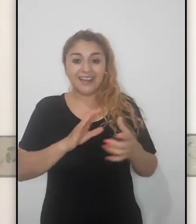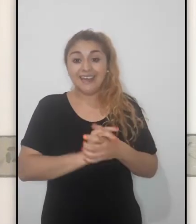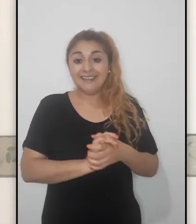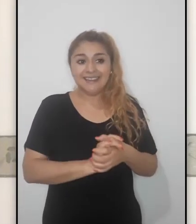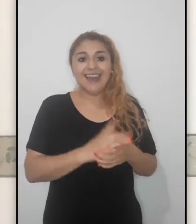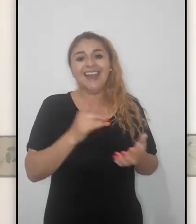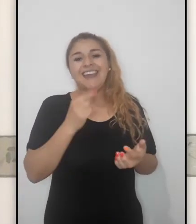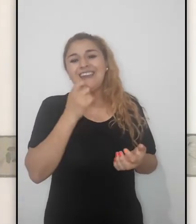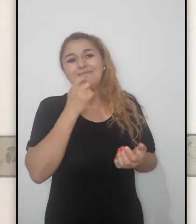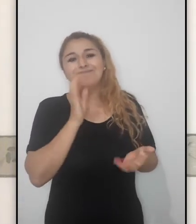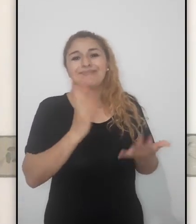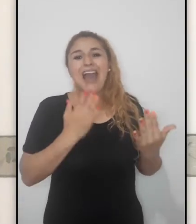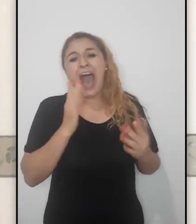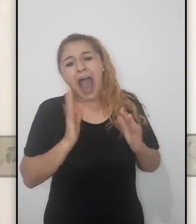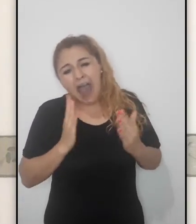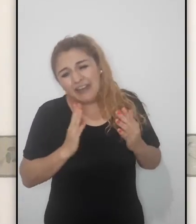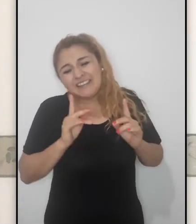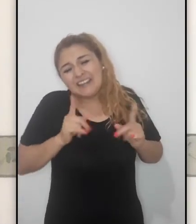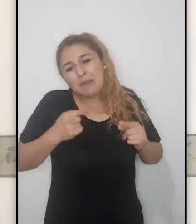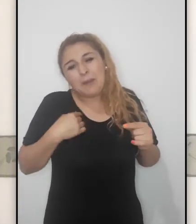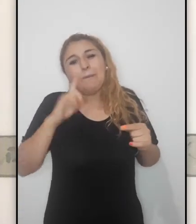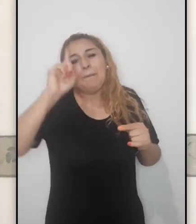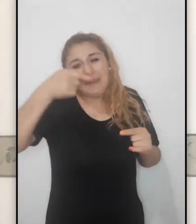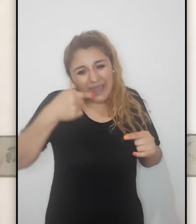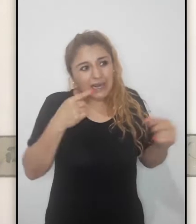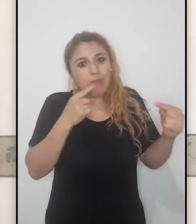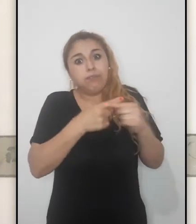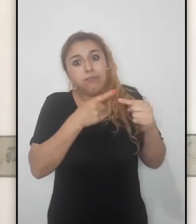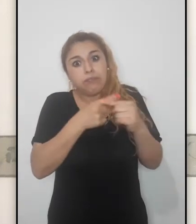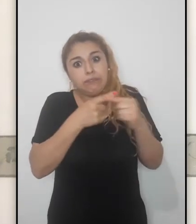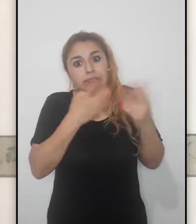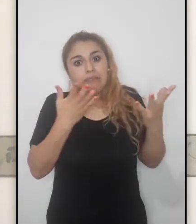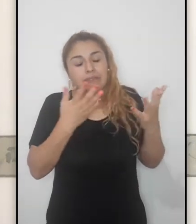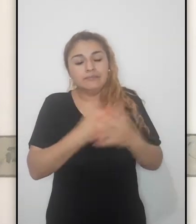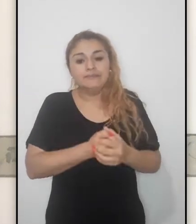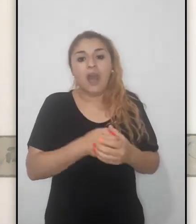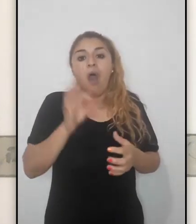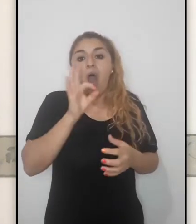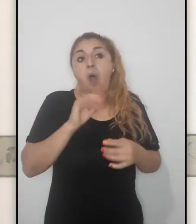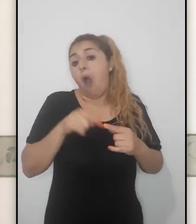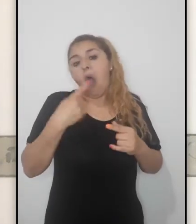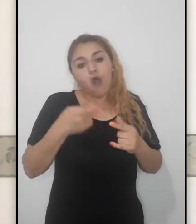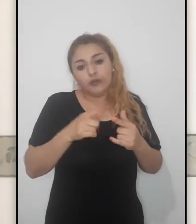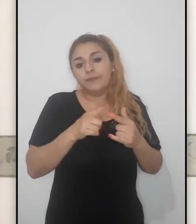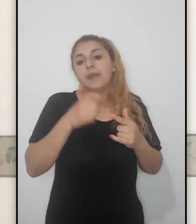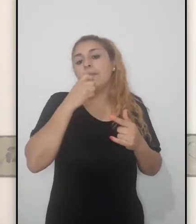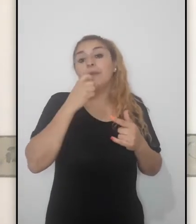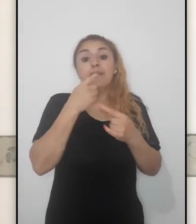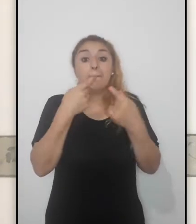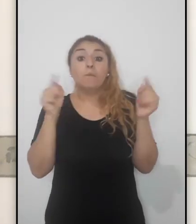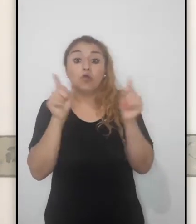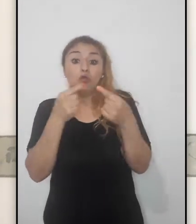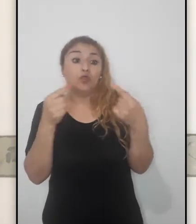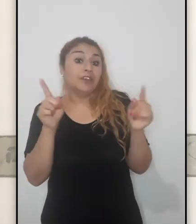los gustos personales con respecto a la música autos musicales a veces son